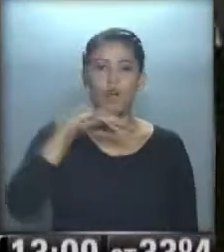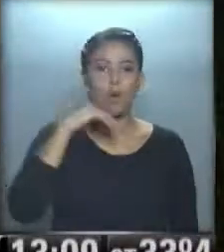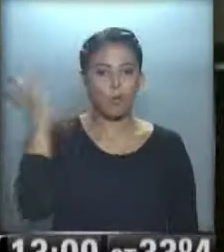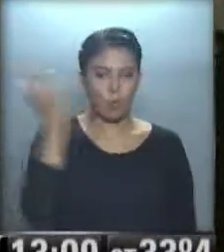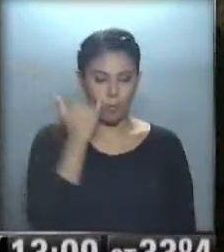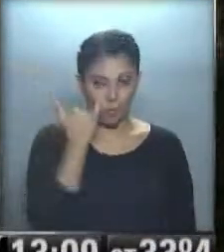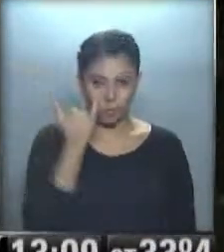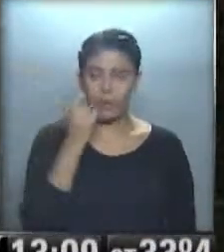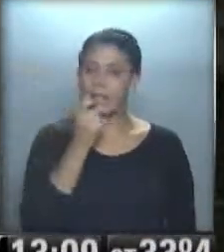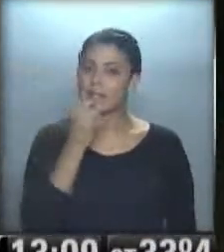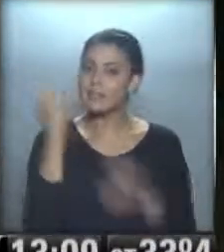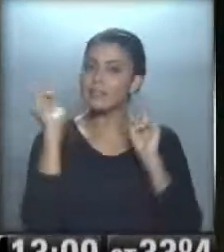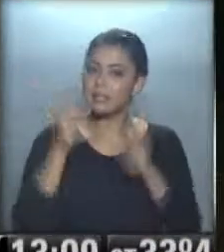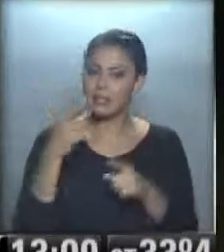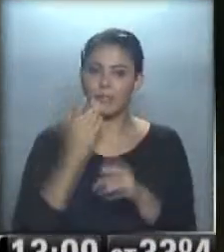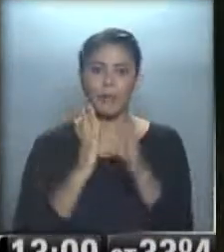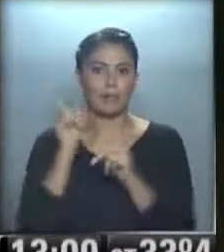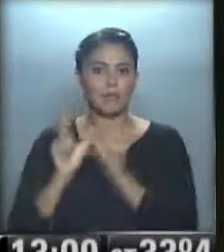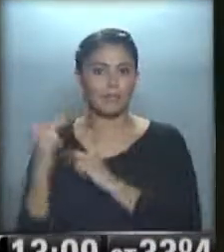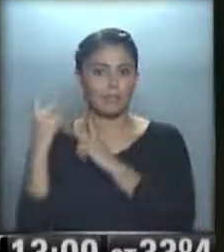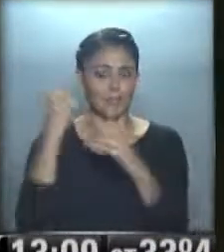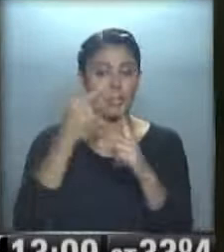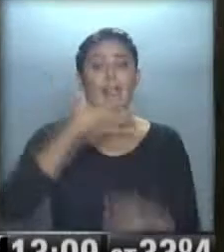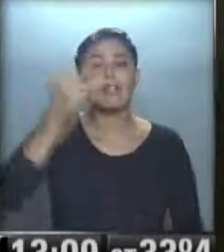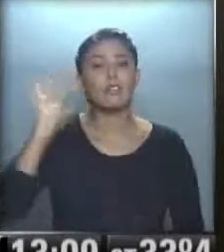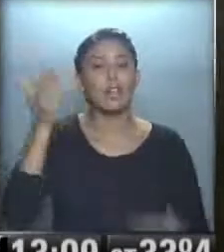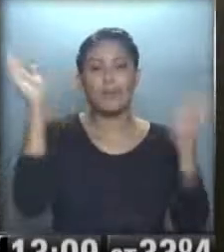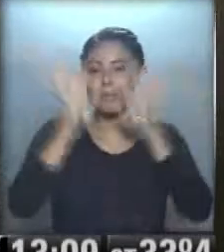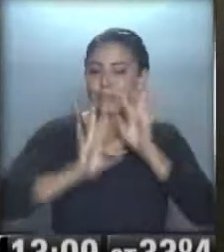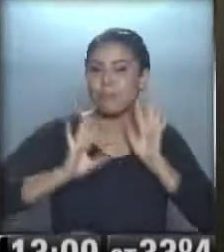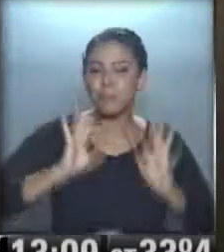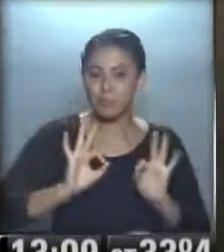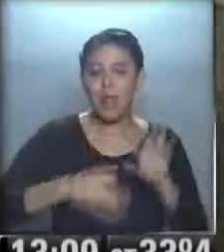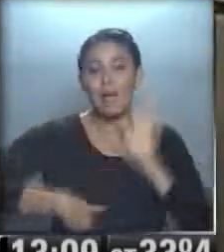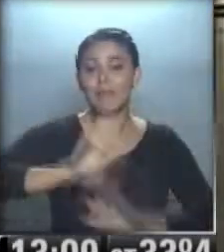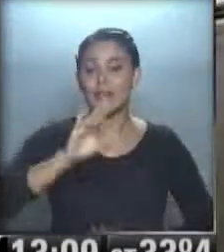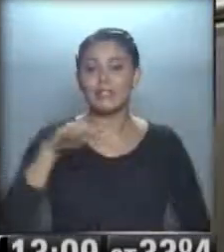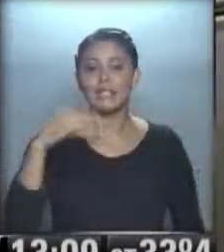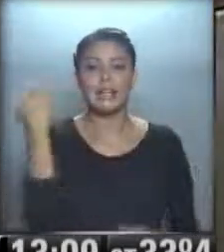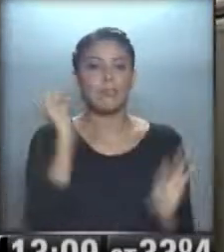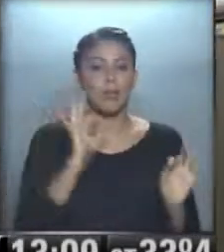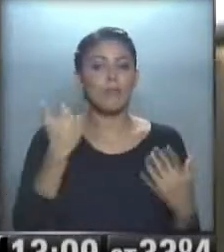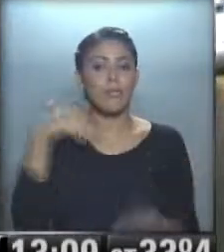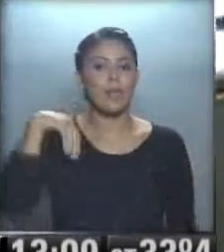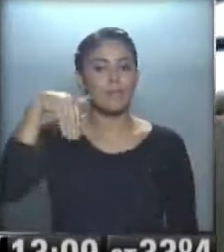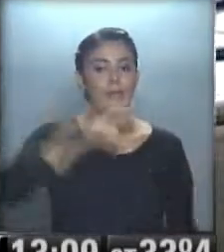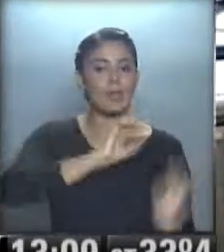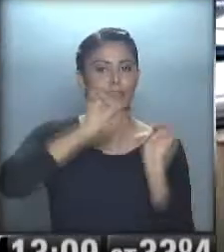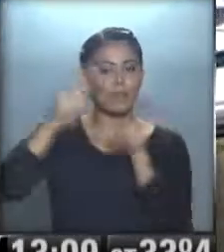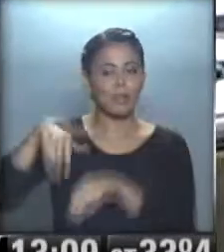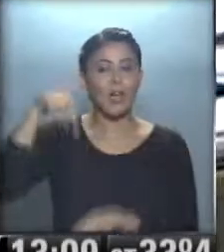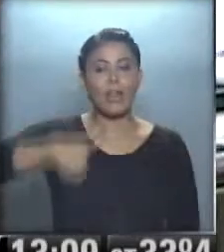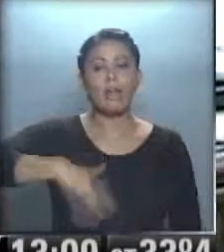llega el carnaval son muy requeridos. Lo cierto es que está todo preparado en muchos casos ya para subir al micro. Está por salir el que va